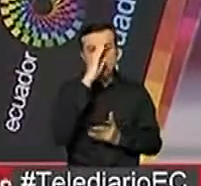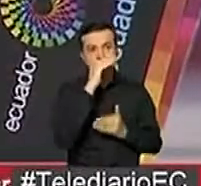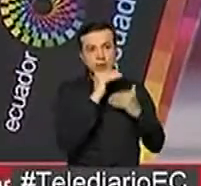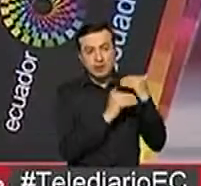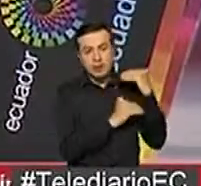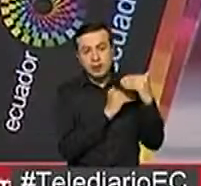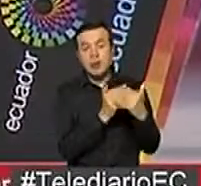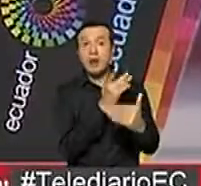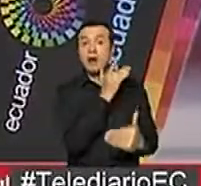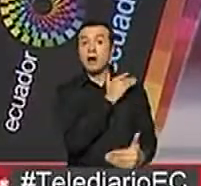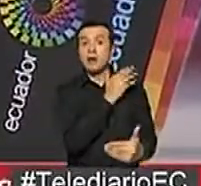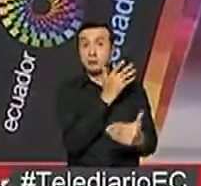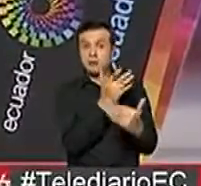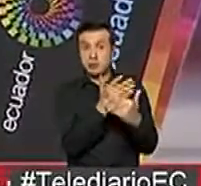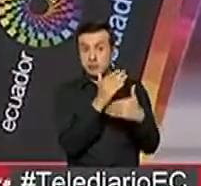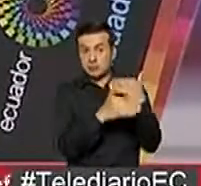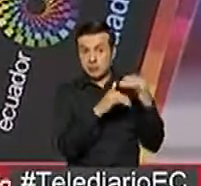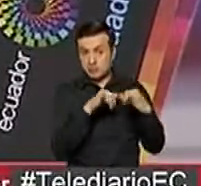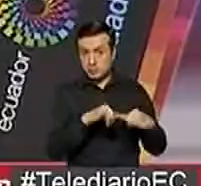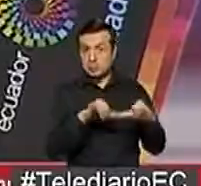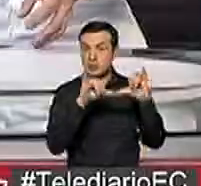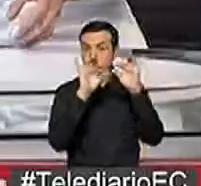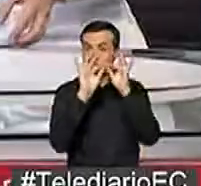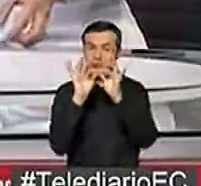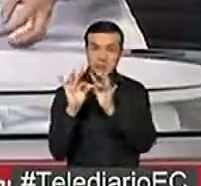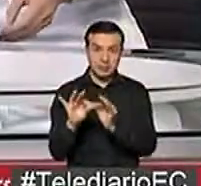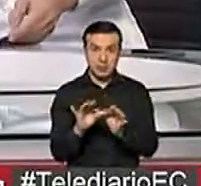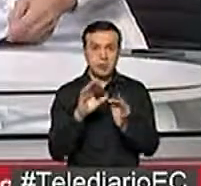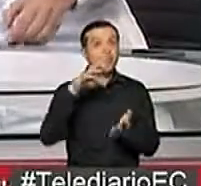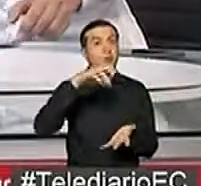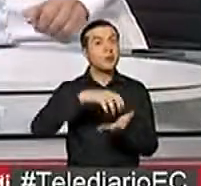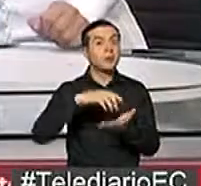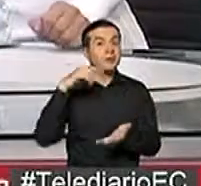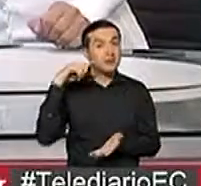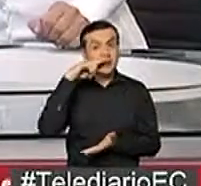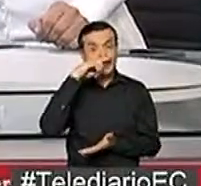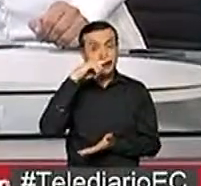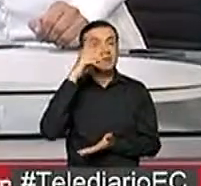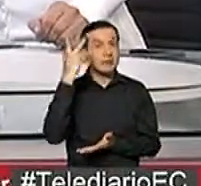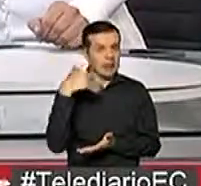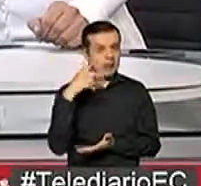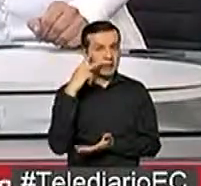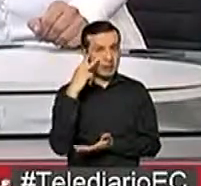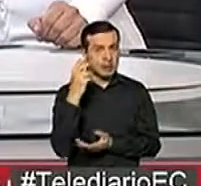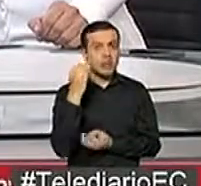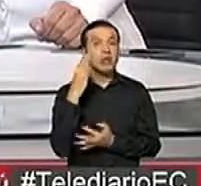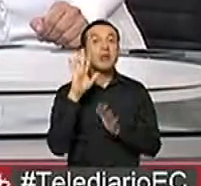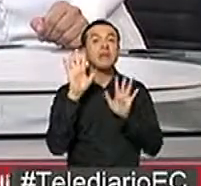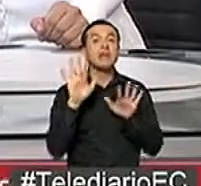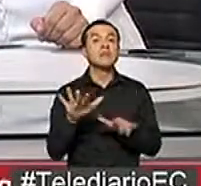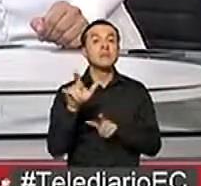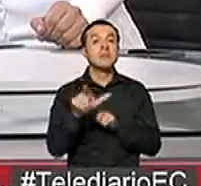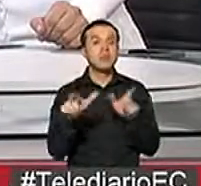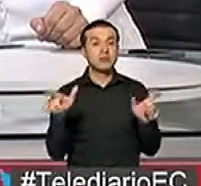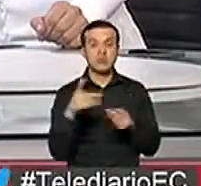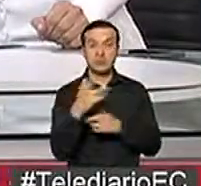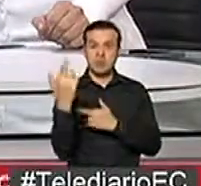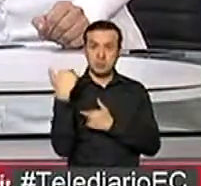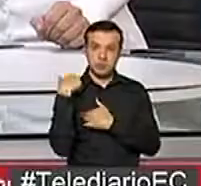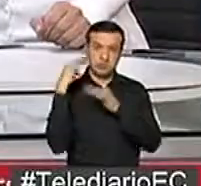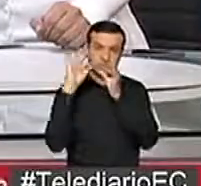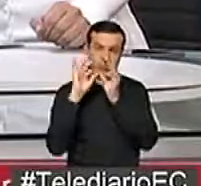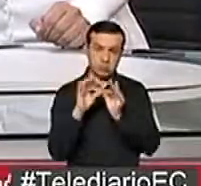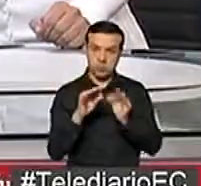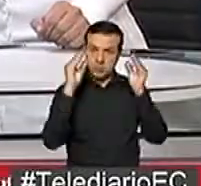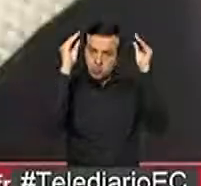prácticas ancestrales del tejido. En la provincia de Cañar también se han registrado al menos 10.000 tejedores que confeccionan